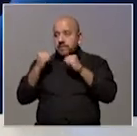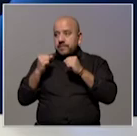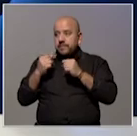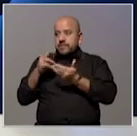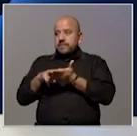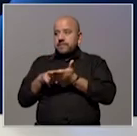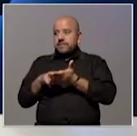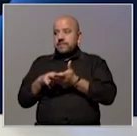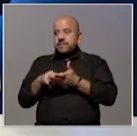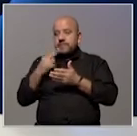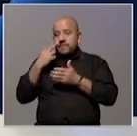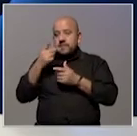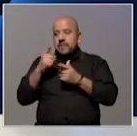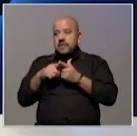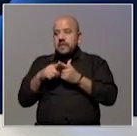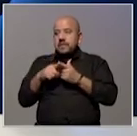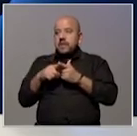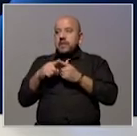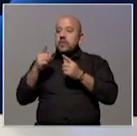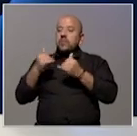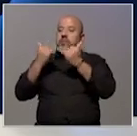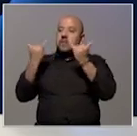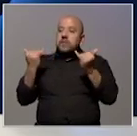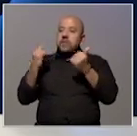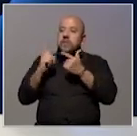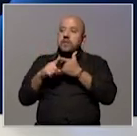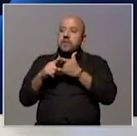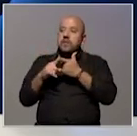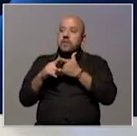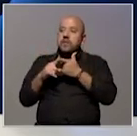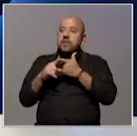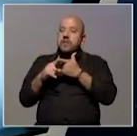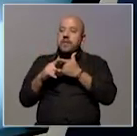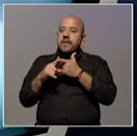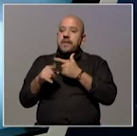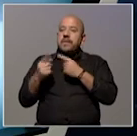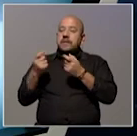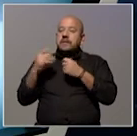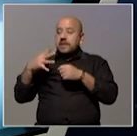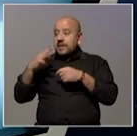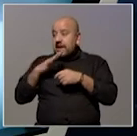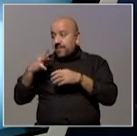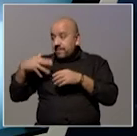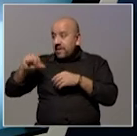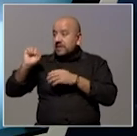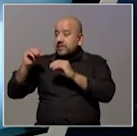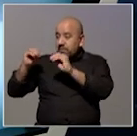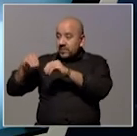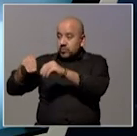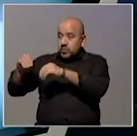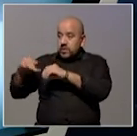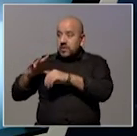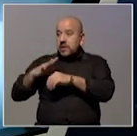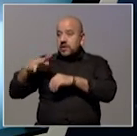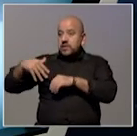son días puntuales en lo que se requiere un mayor este se genera un mayor volumen de basura y hay que retirarla